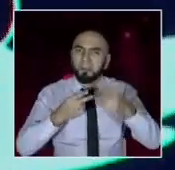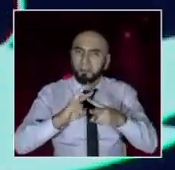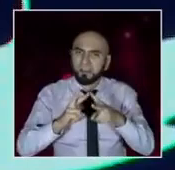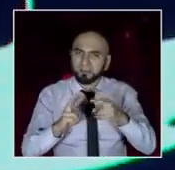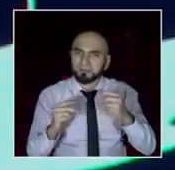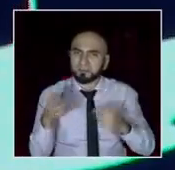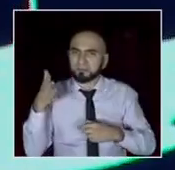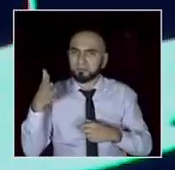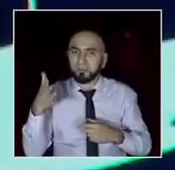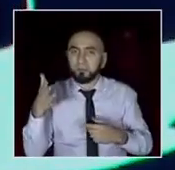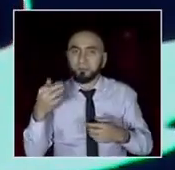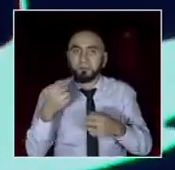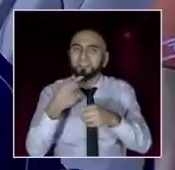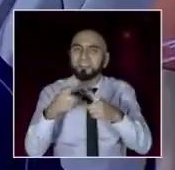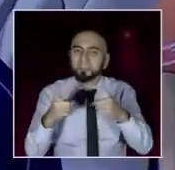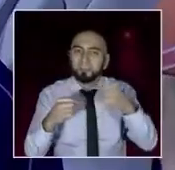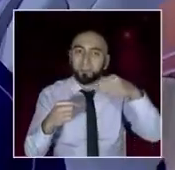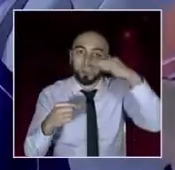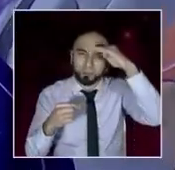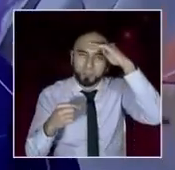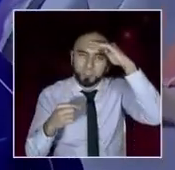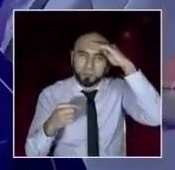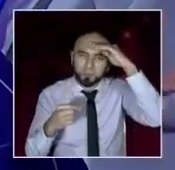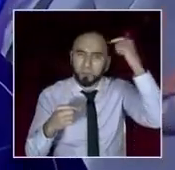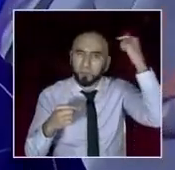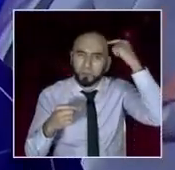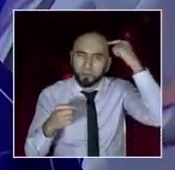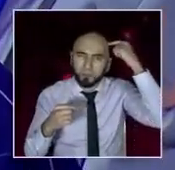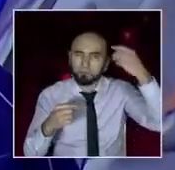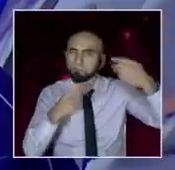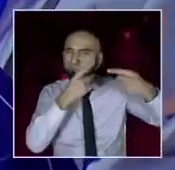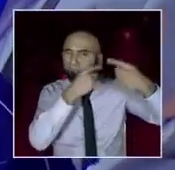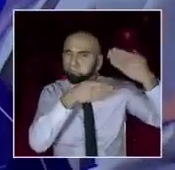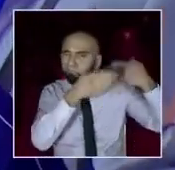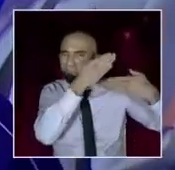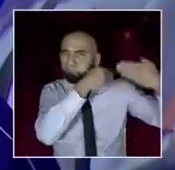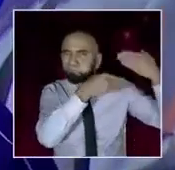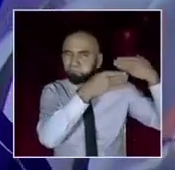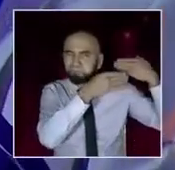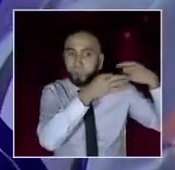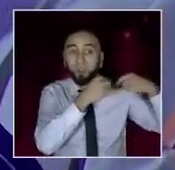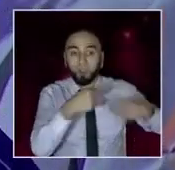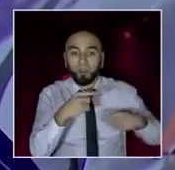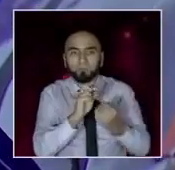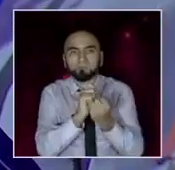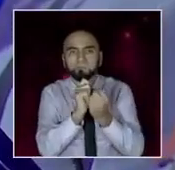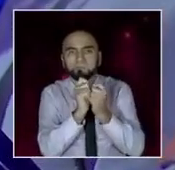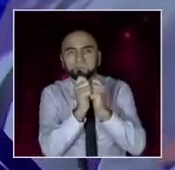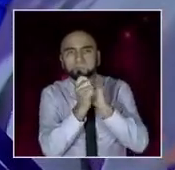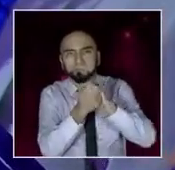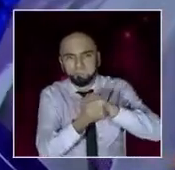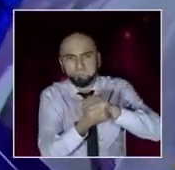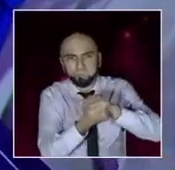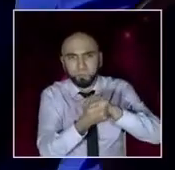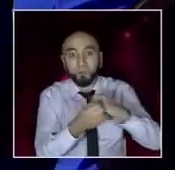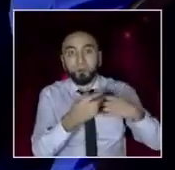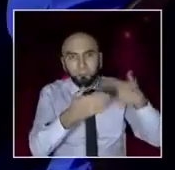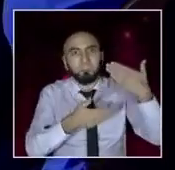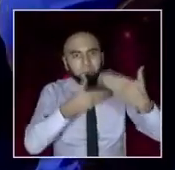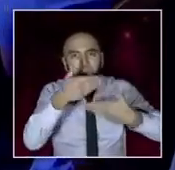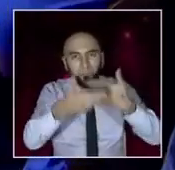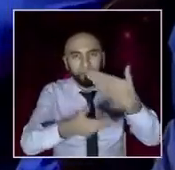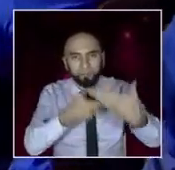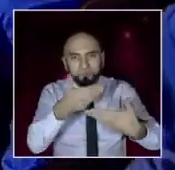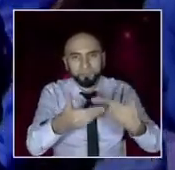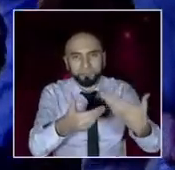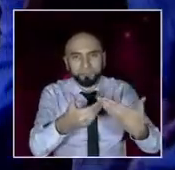muy diferente. Esta experiencia de la evolución también son construcciones del cerebro, también son diferentes tipos de percepciones que son la